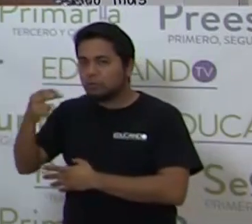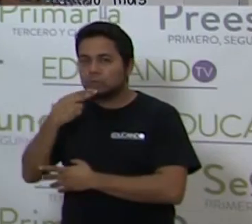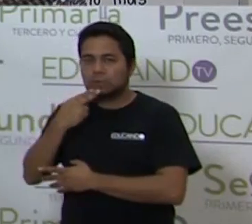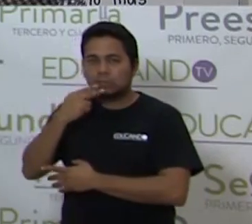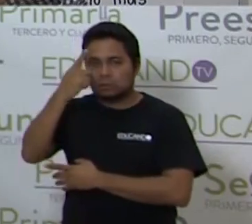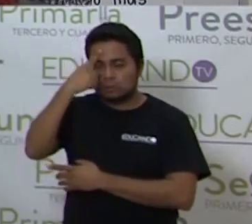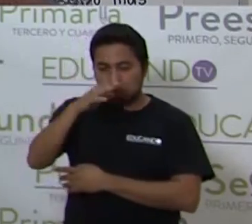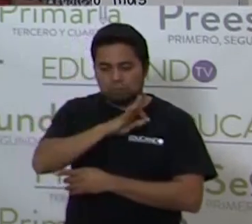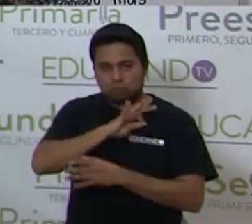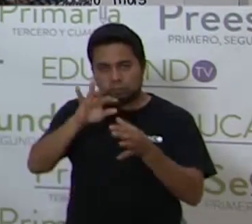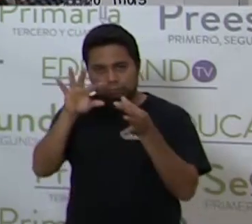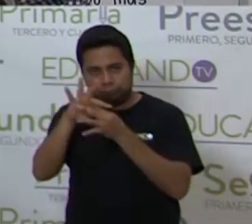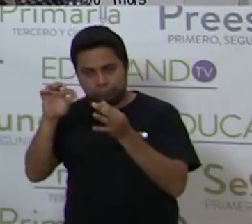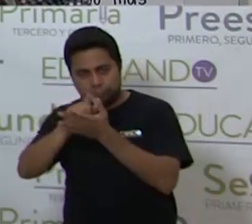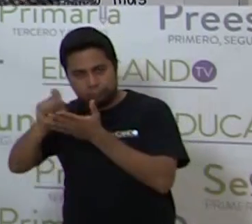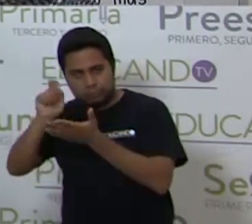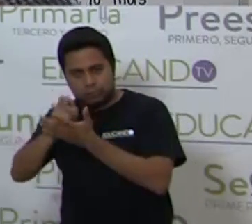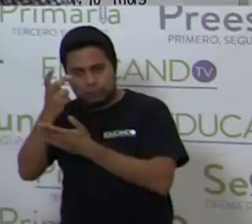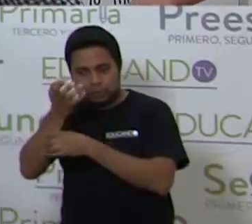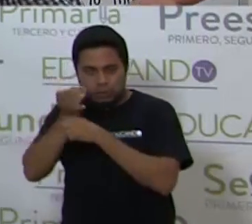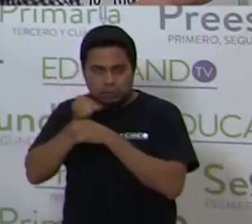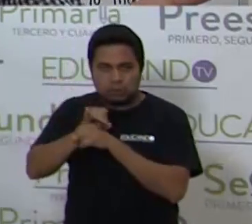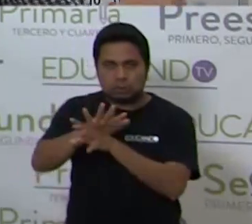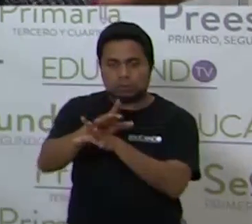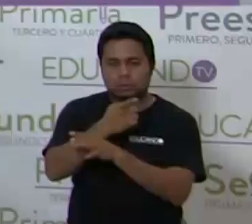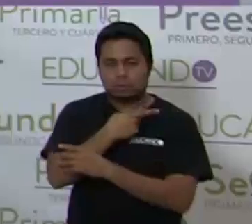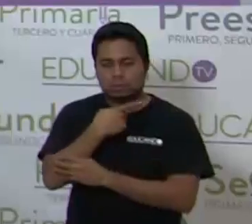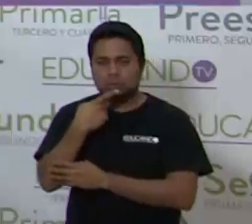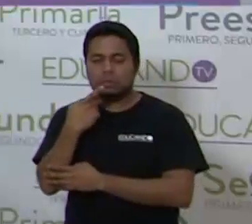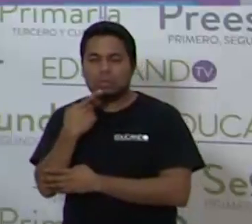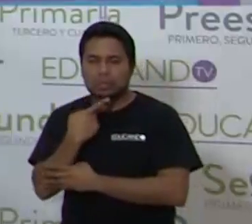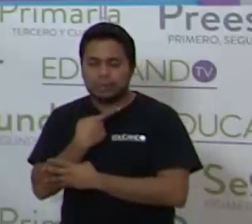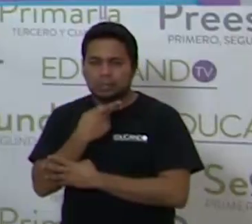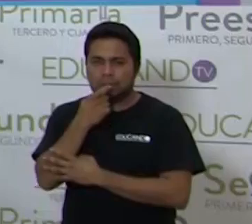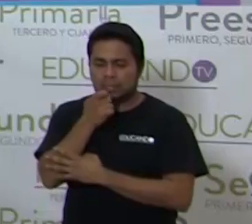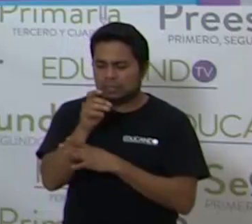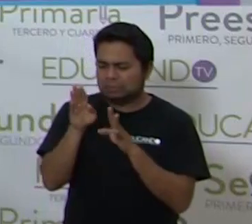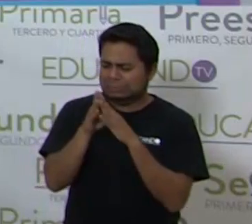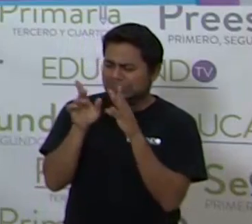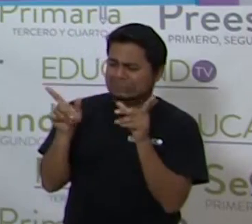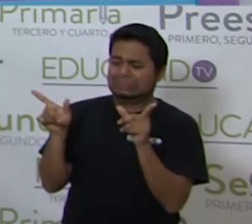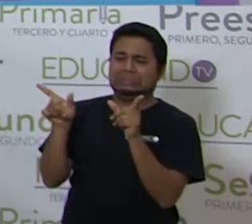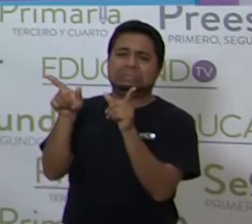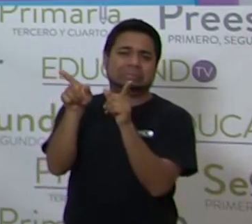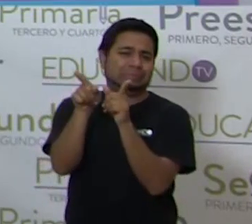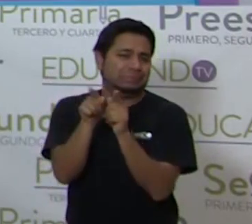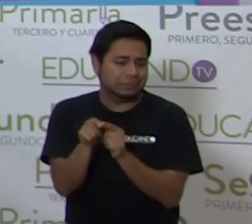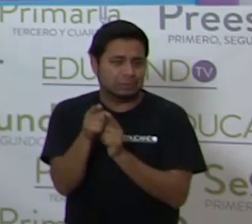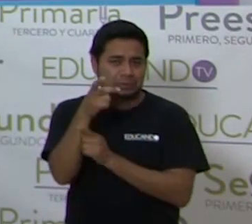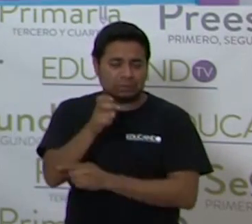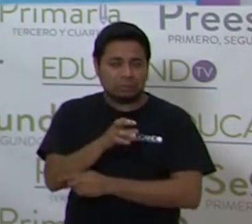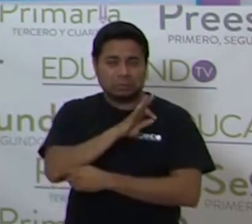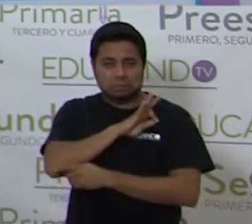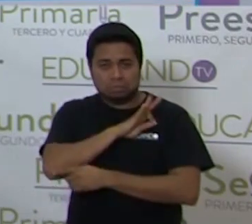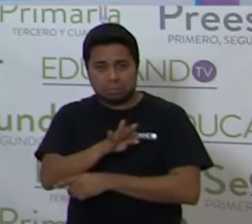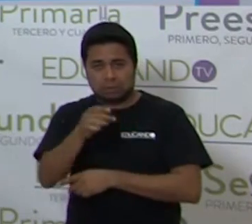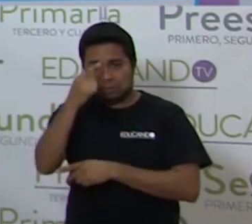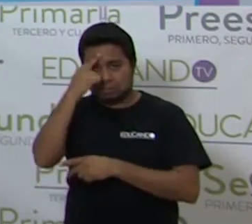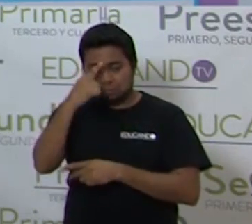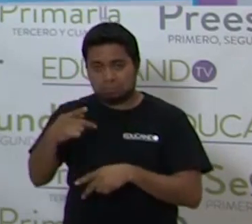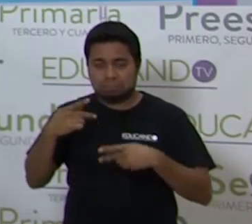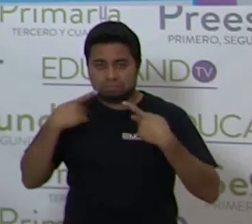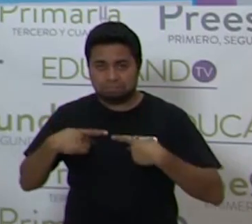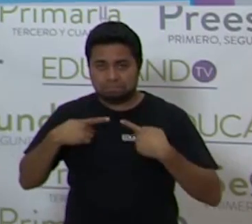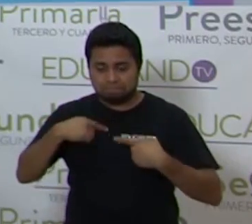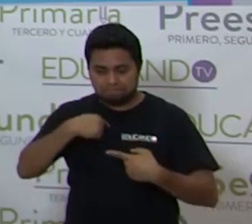poder redactar dicha instrucción tiene que ser muy poca, la cual le va a permitir al que